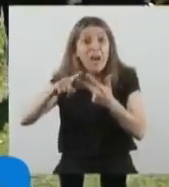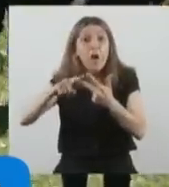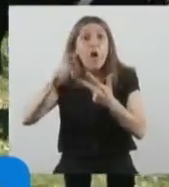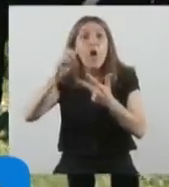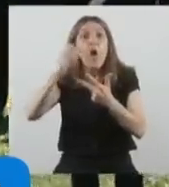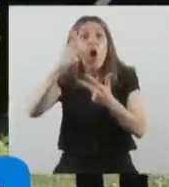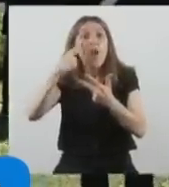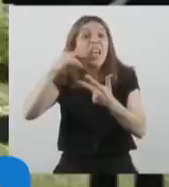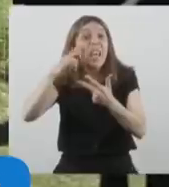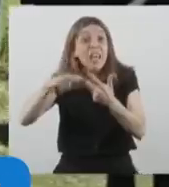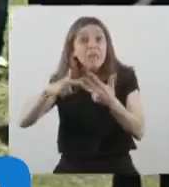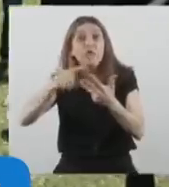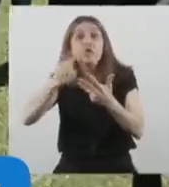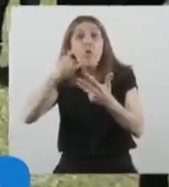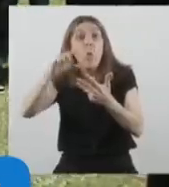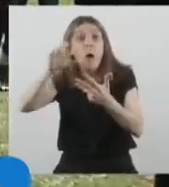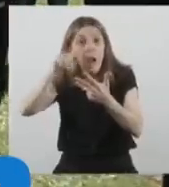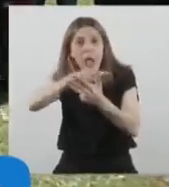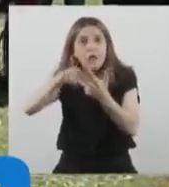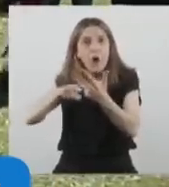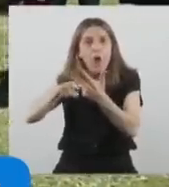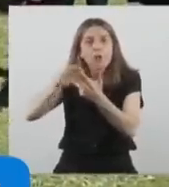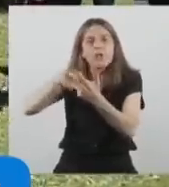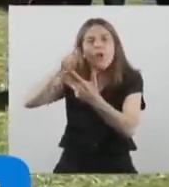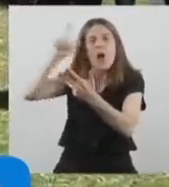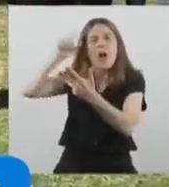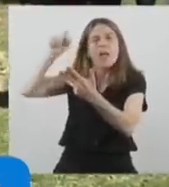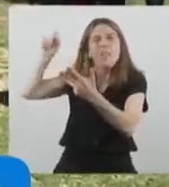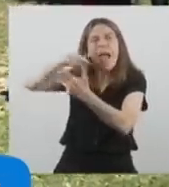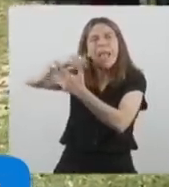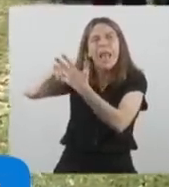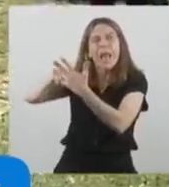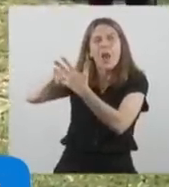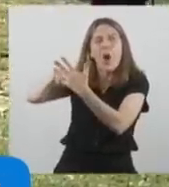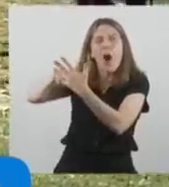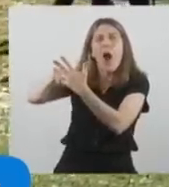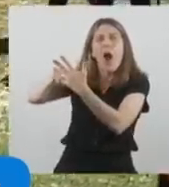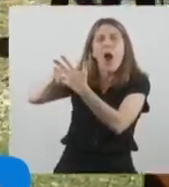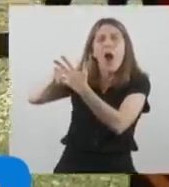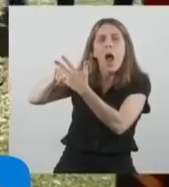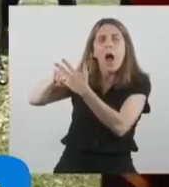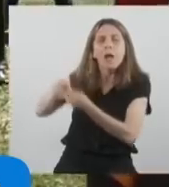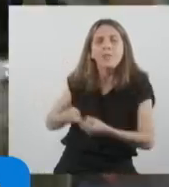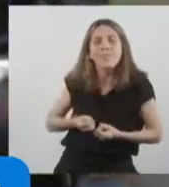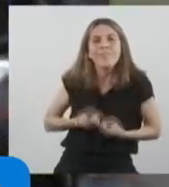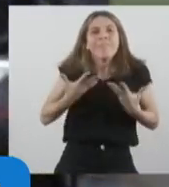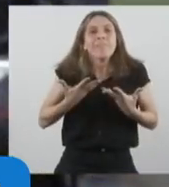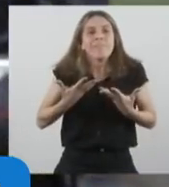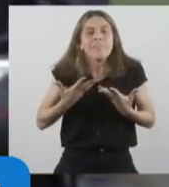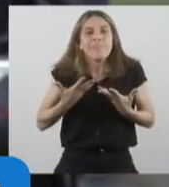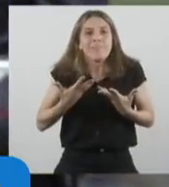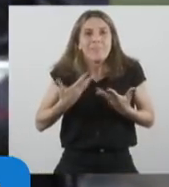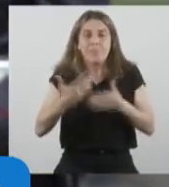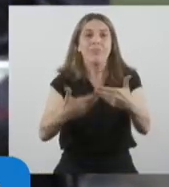que algo de sucre quiero que algo de todos ellos me inspiren y